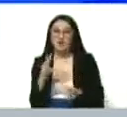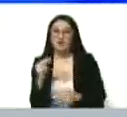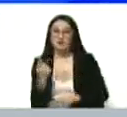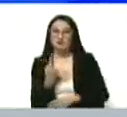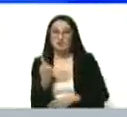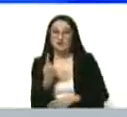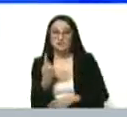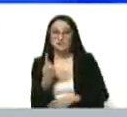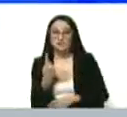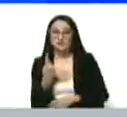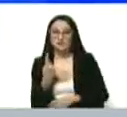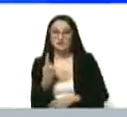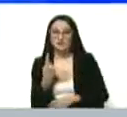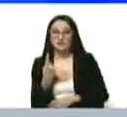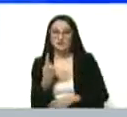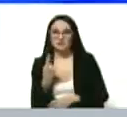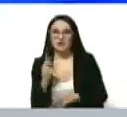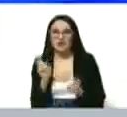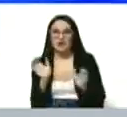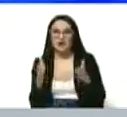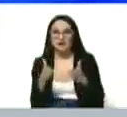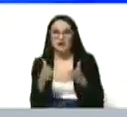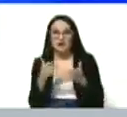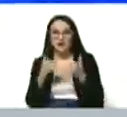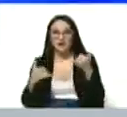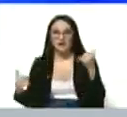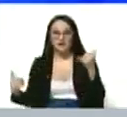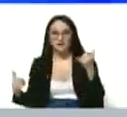están confinados al área energética.